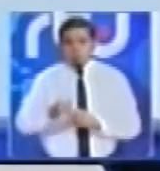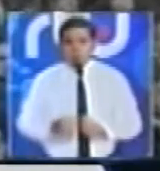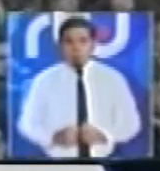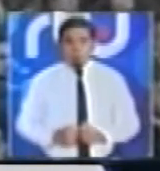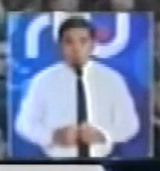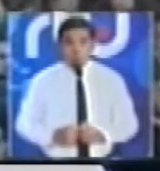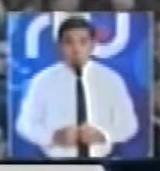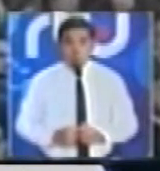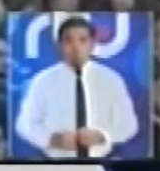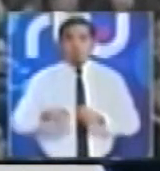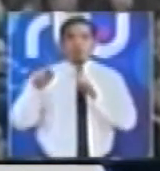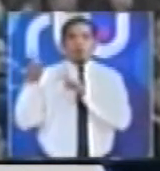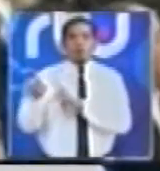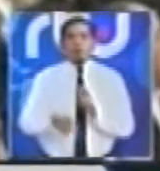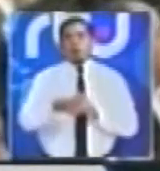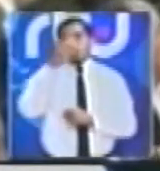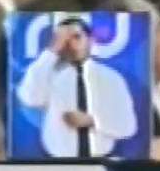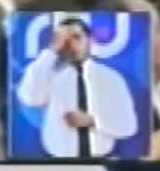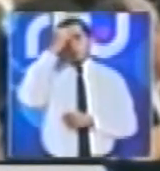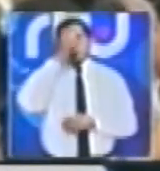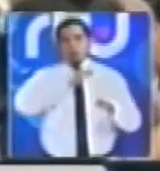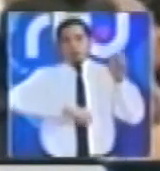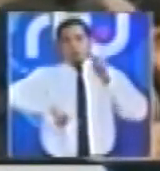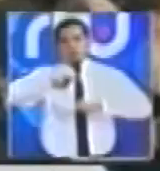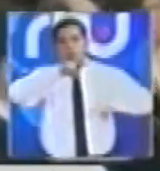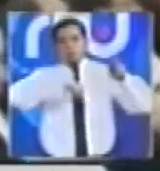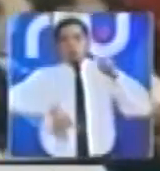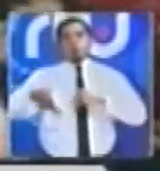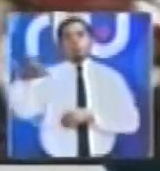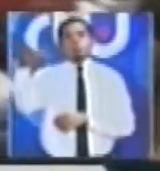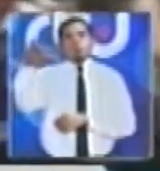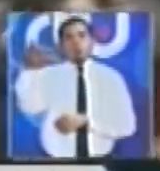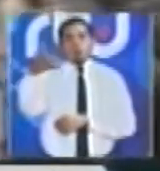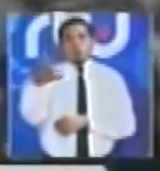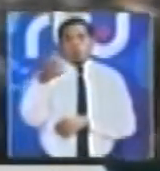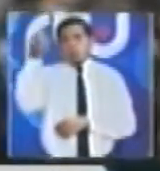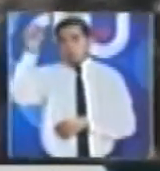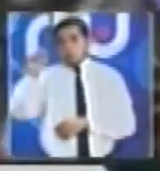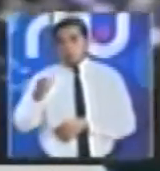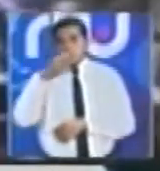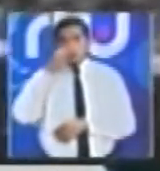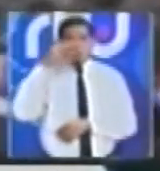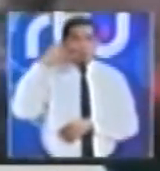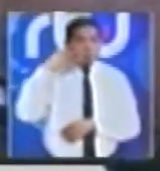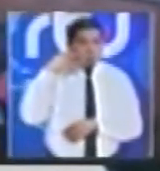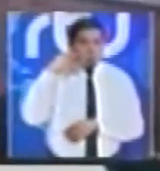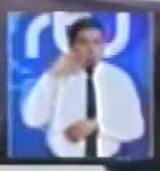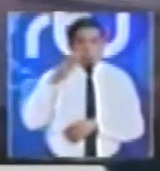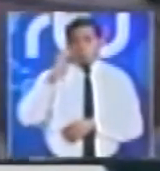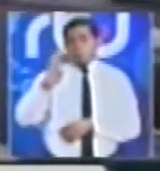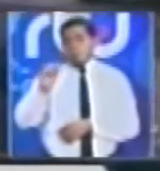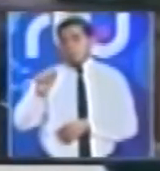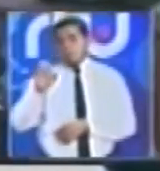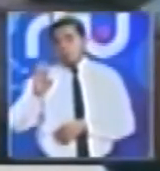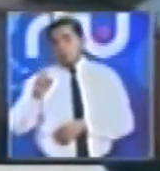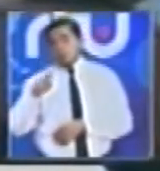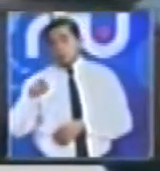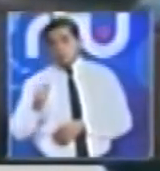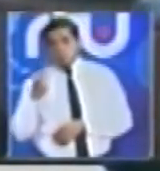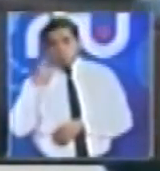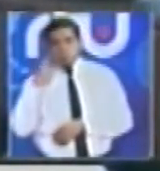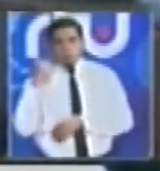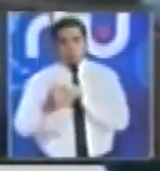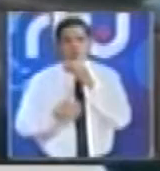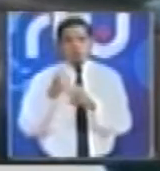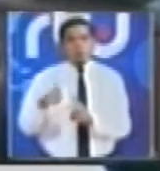Dentro de la planificación educativa están las evaluaciones a los maestros de la Sierra y Amazonía. Para Carolina Báez, autoridad zonal, el proceso